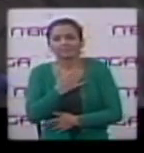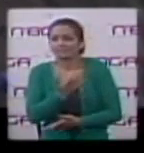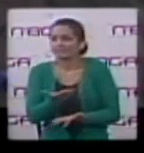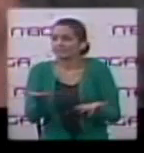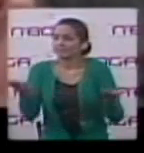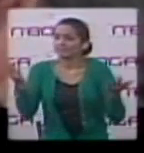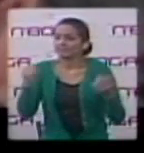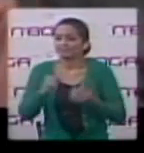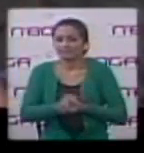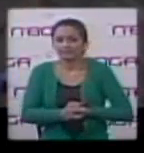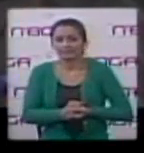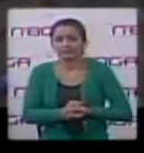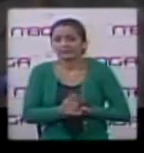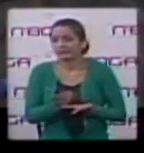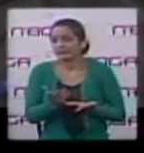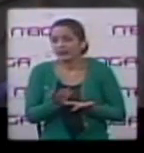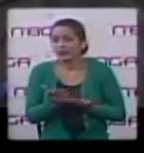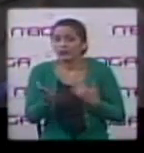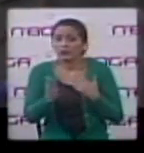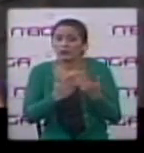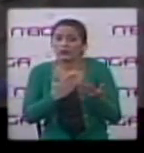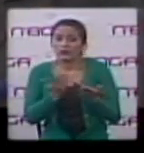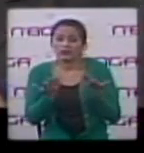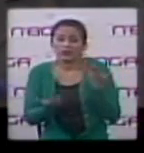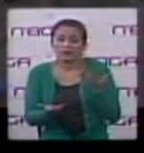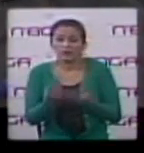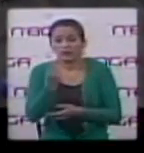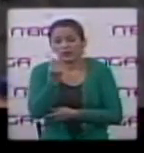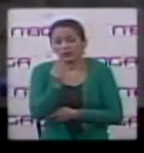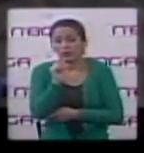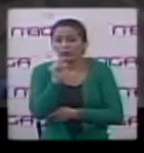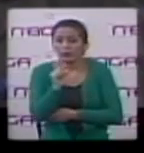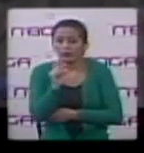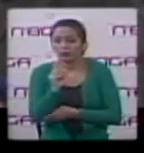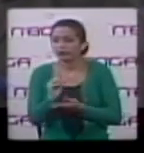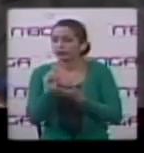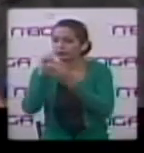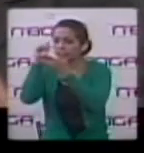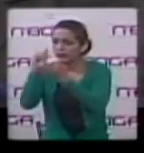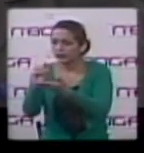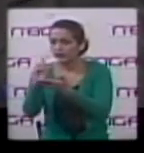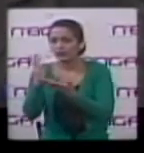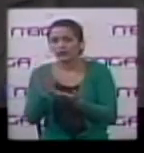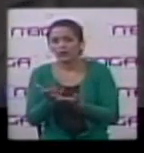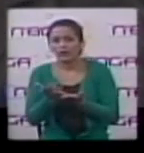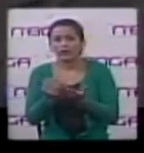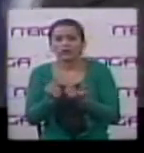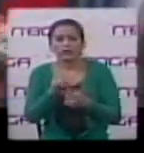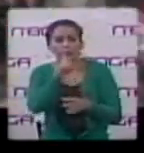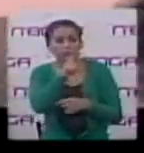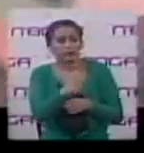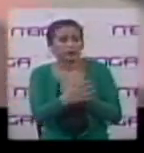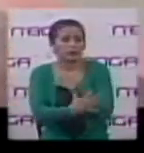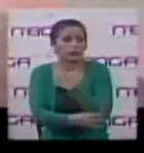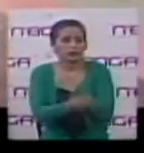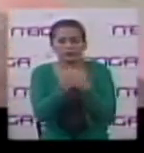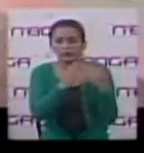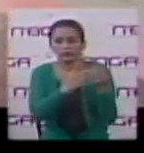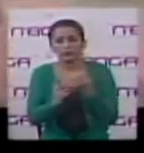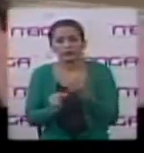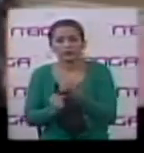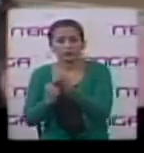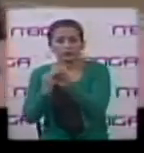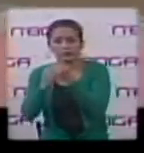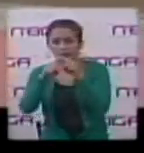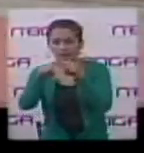por más mínima que sea la cantidad de dinero siempre está Para aportar y siempre está para ayudar al que más lo necesita de esta